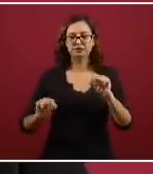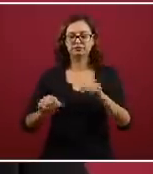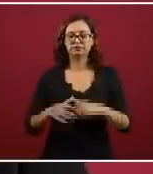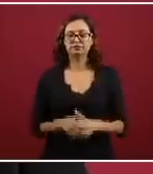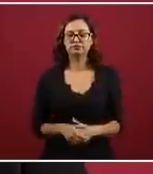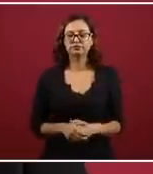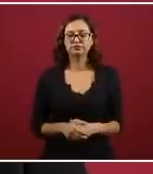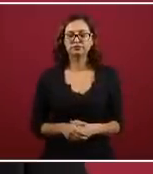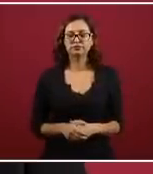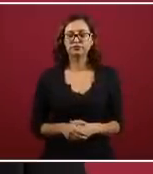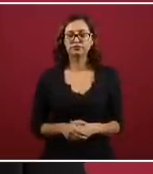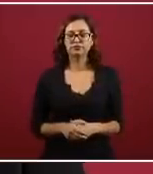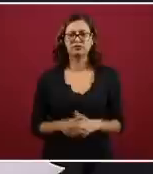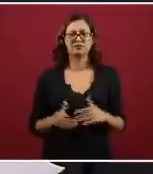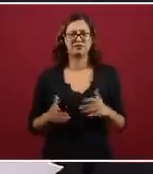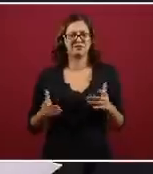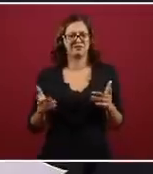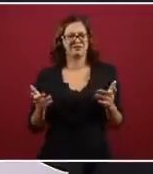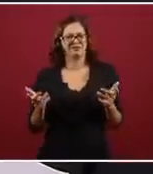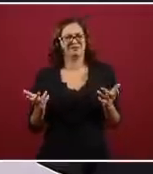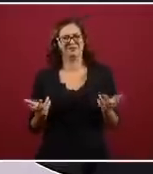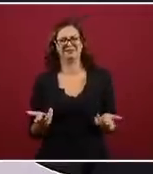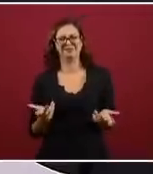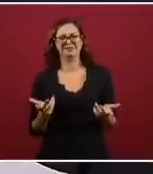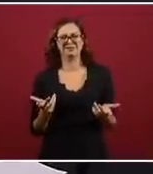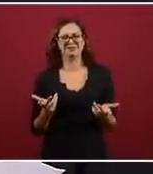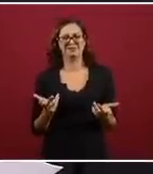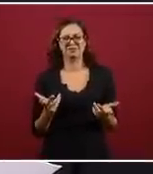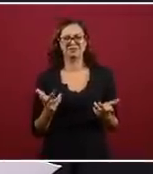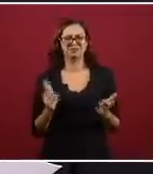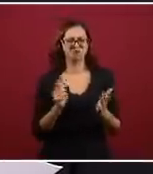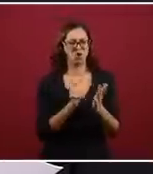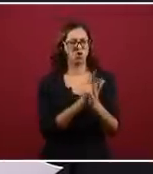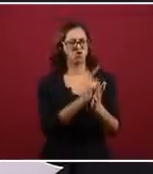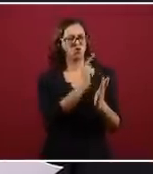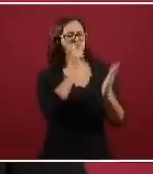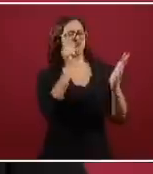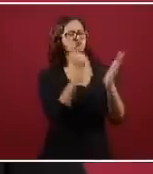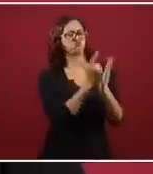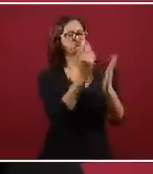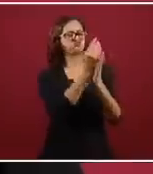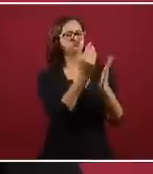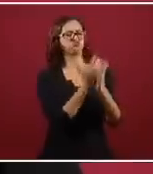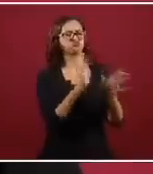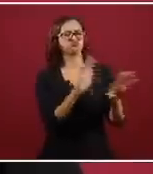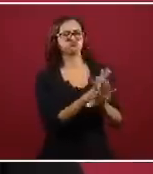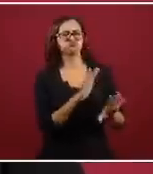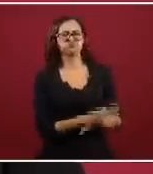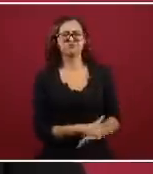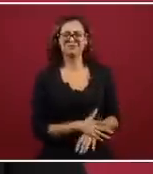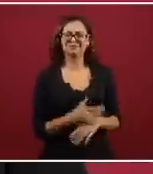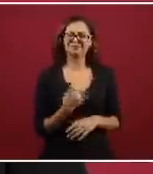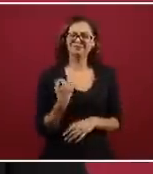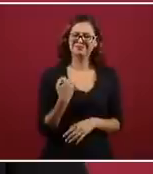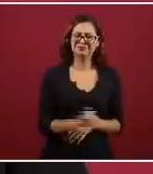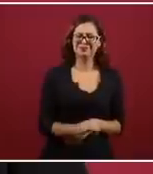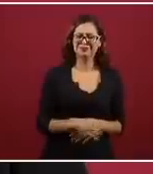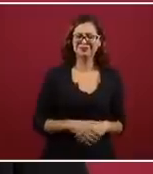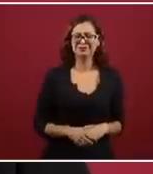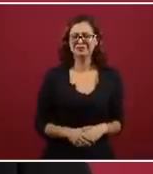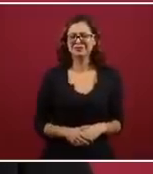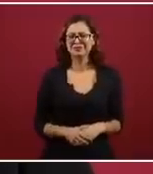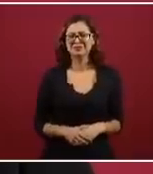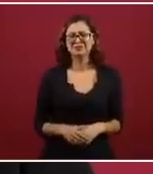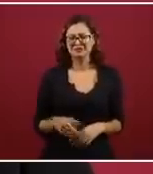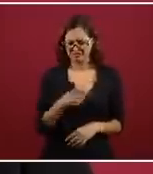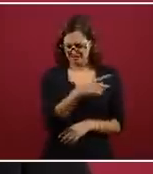No las reformas estructurales, Busquen ustedes, ahí se los